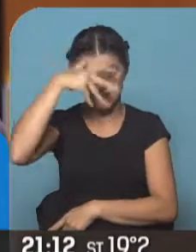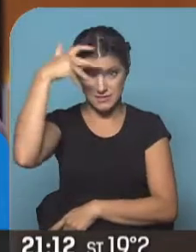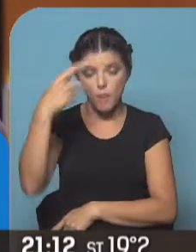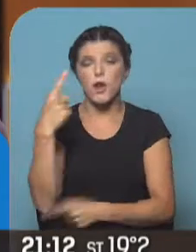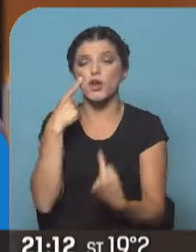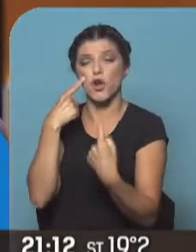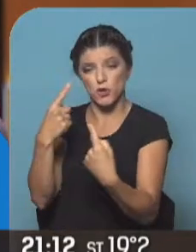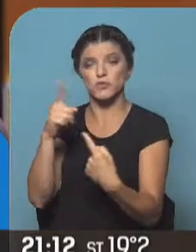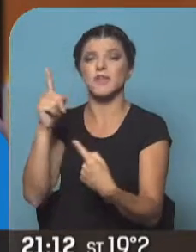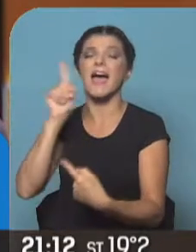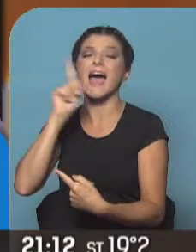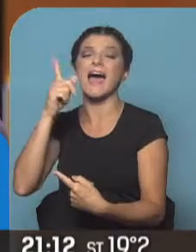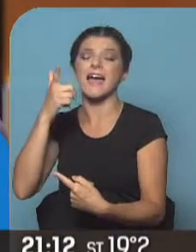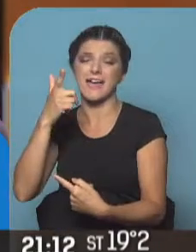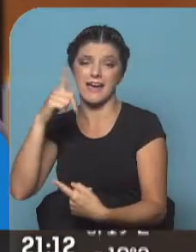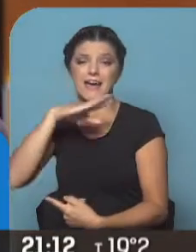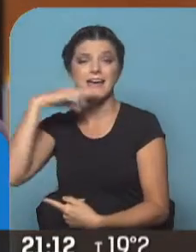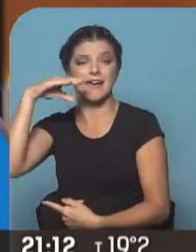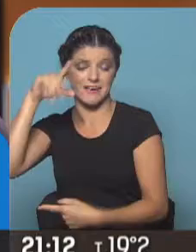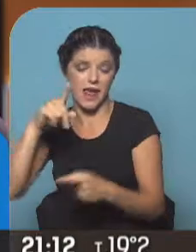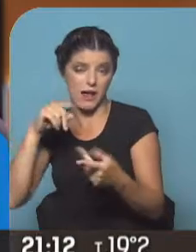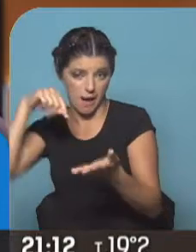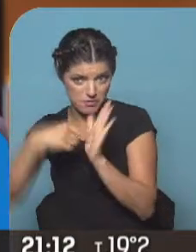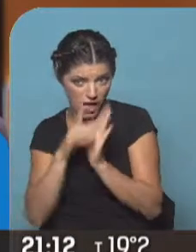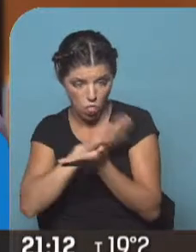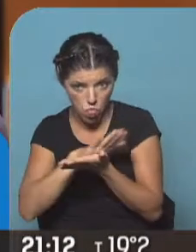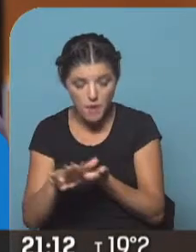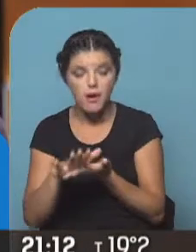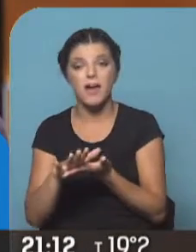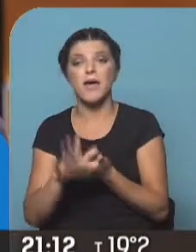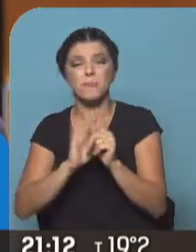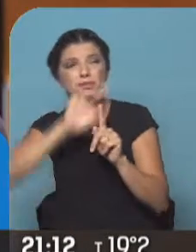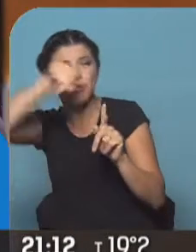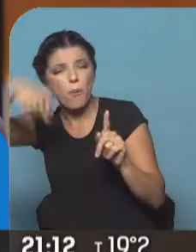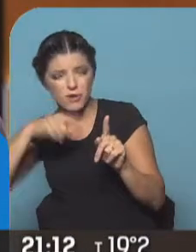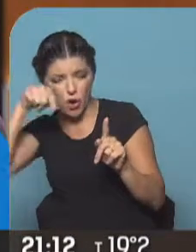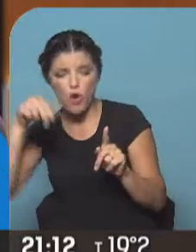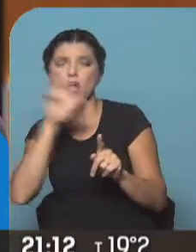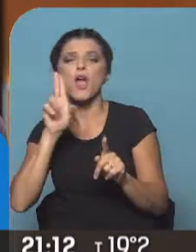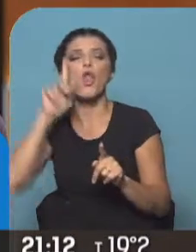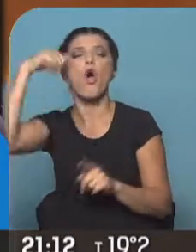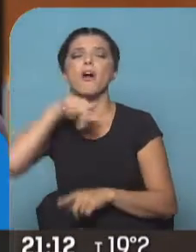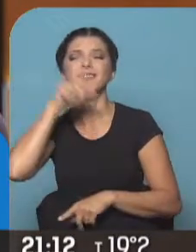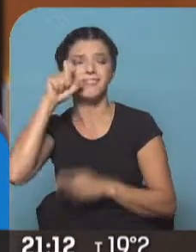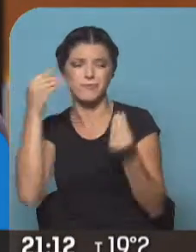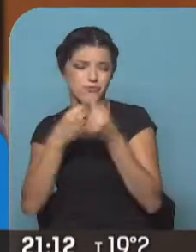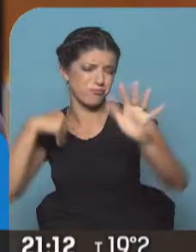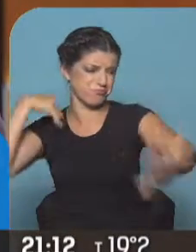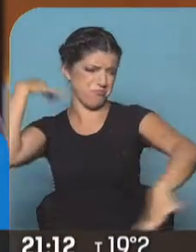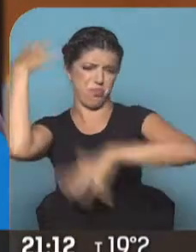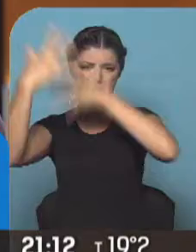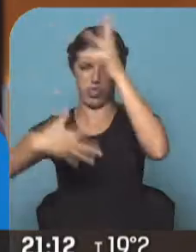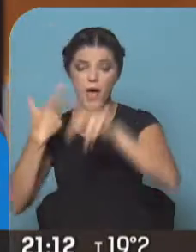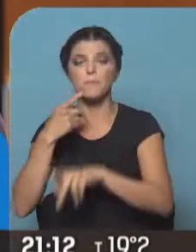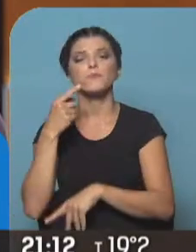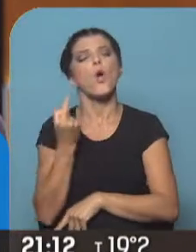israelí, tema por el cual hoy hubo más palestinos heridos y más choques en Oriente Medio. Después de ese reconocimiento de Trump, ¿es más